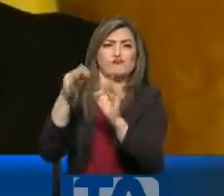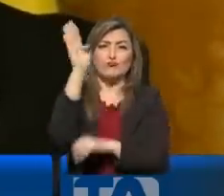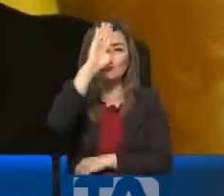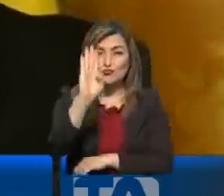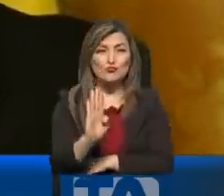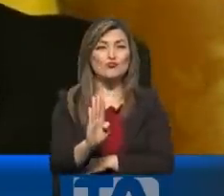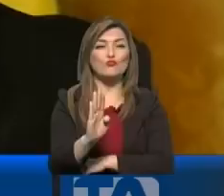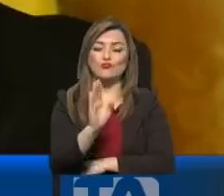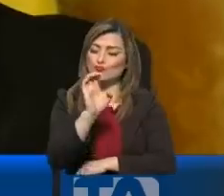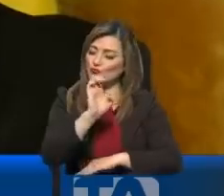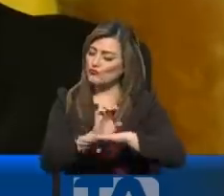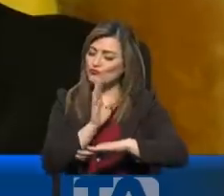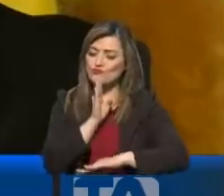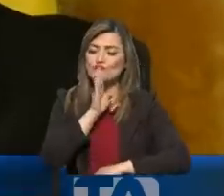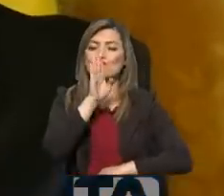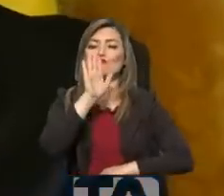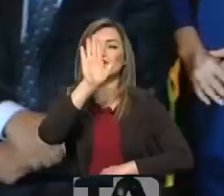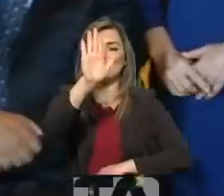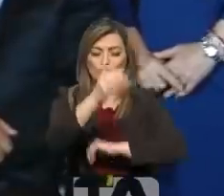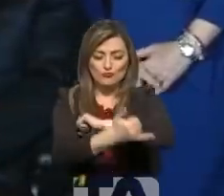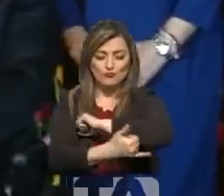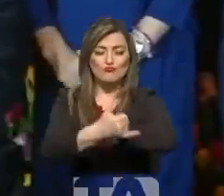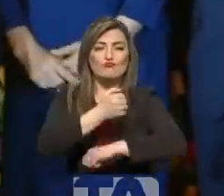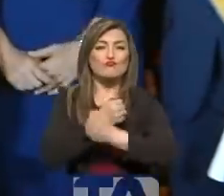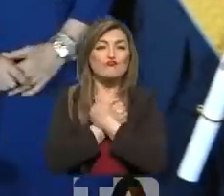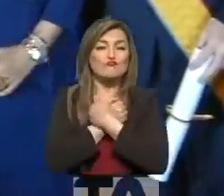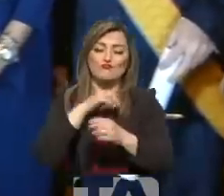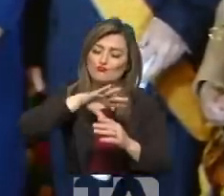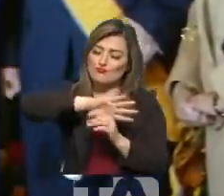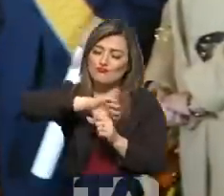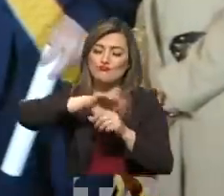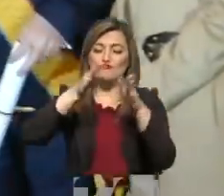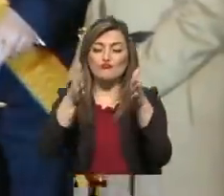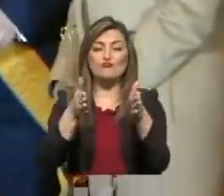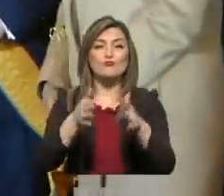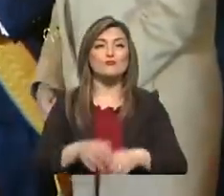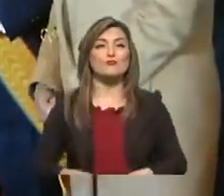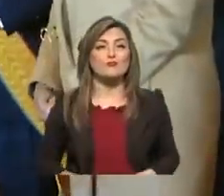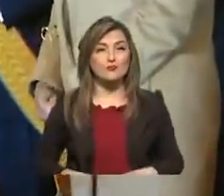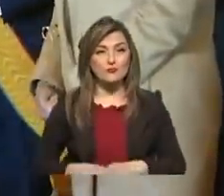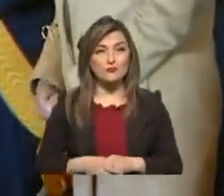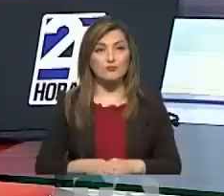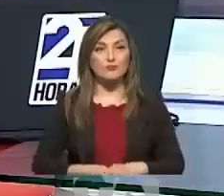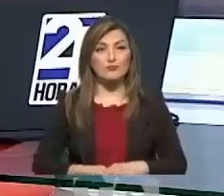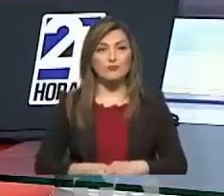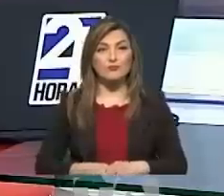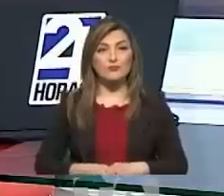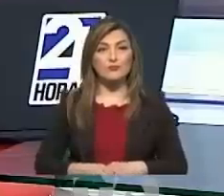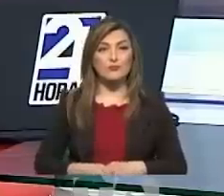su país, queridos embajadores. En Quito, Freddy Paredes, 24 horas.